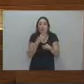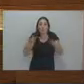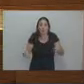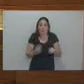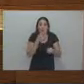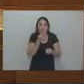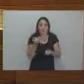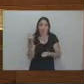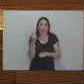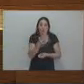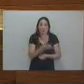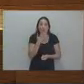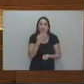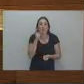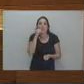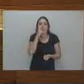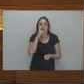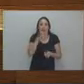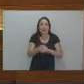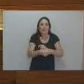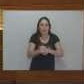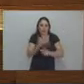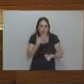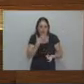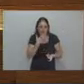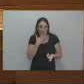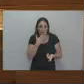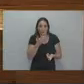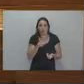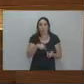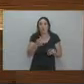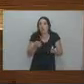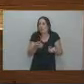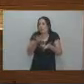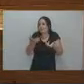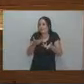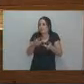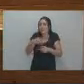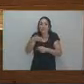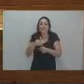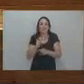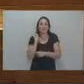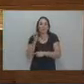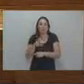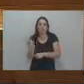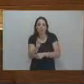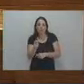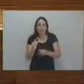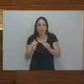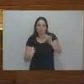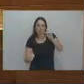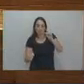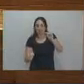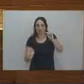¿no?, al pan de Taramundi para bajárselo el Rolex del presidente del club de tenis. Es ese tipo de reformas que nosotros no vamos a